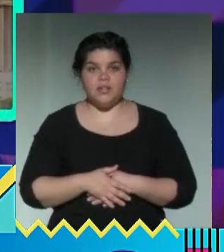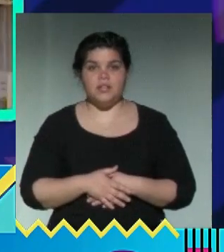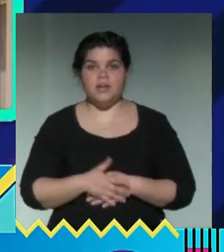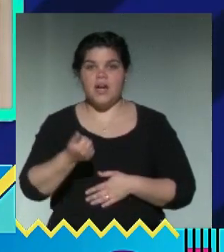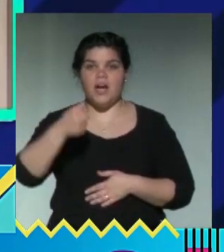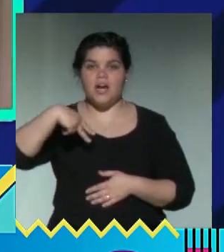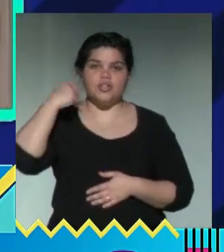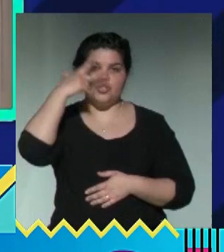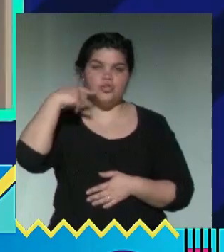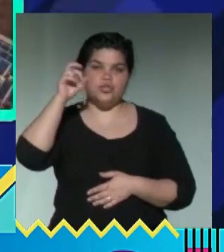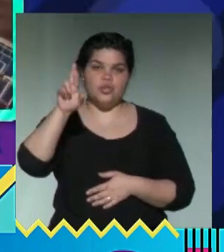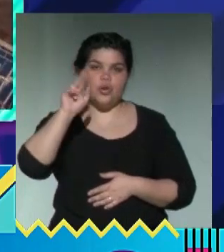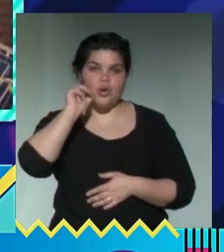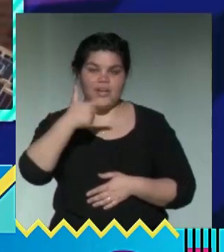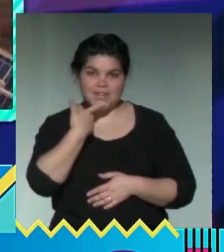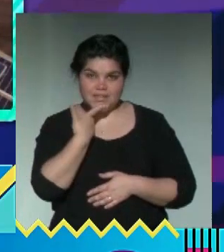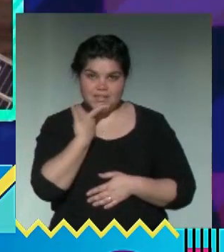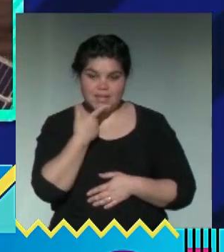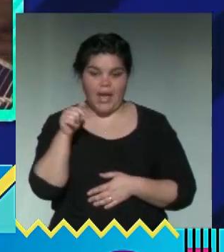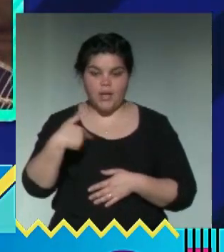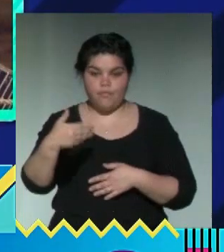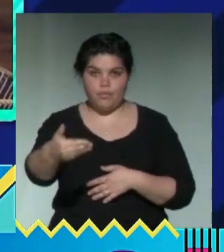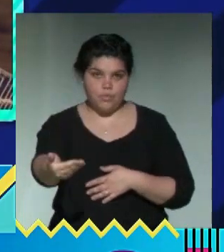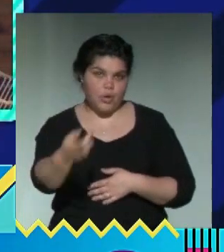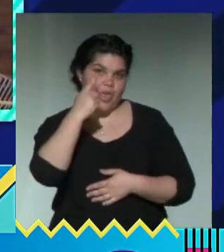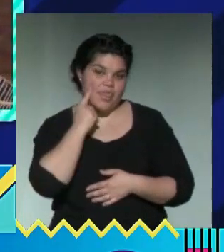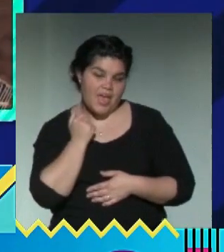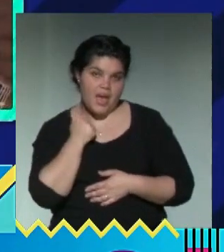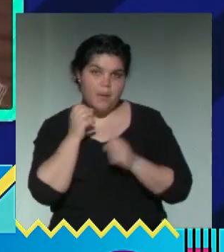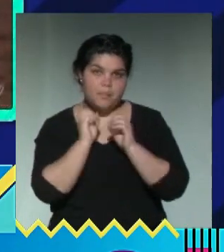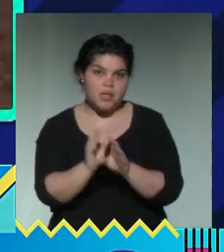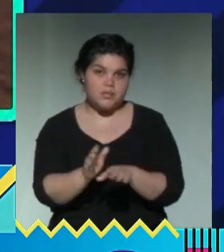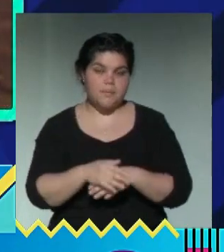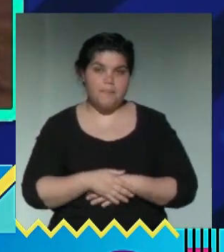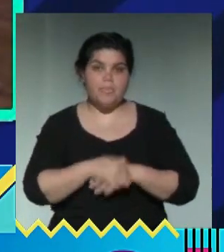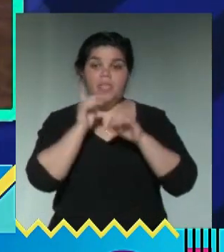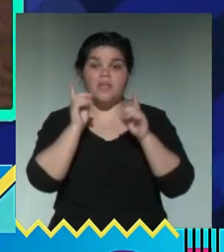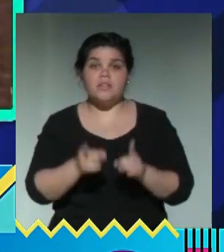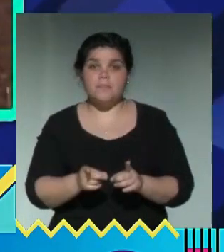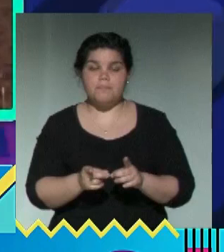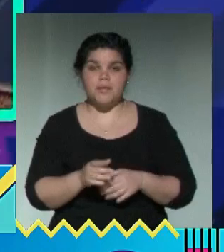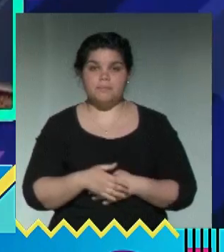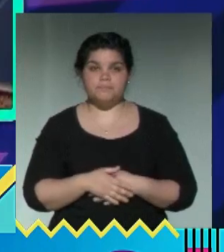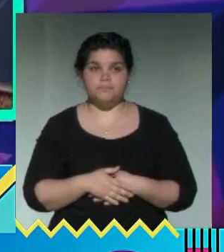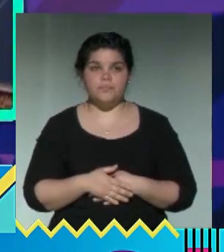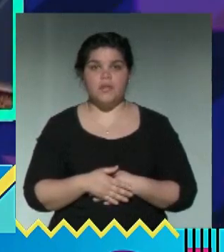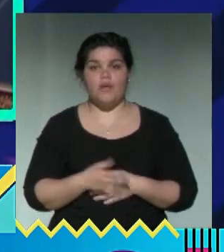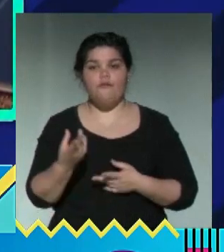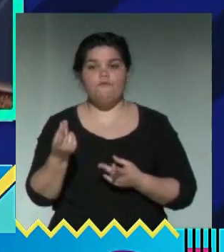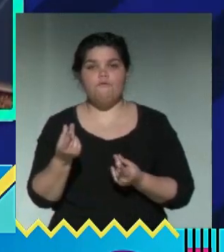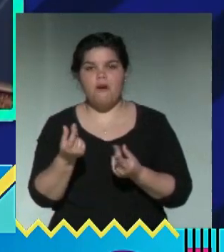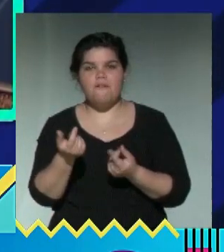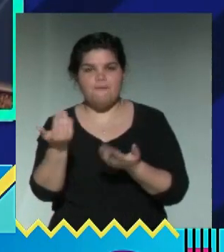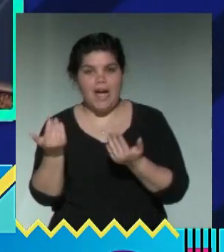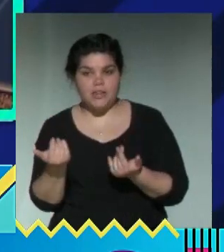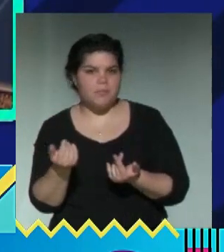Anchoris, que también está arrancando en los próximos días. Los otros están trabajando en sus cierres financieros todavía para avanzar, pero están todos